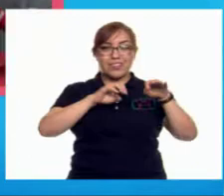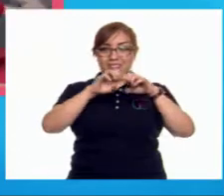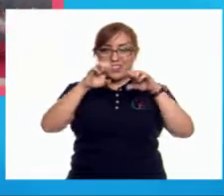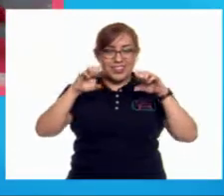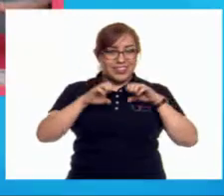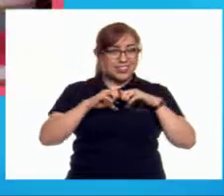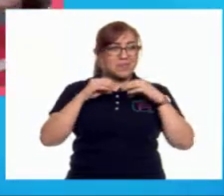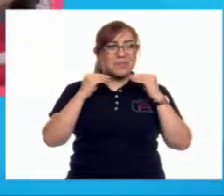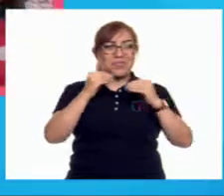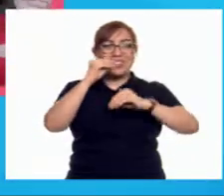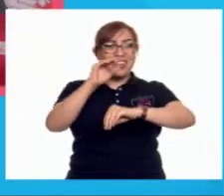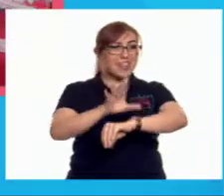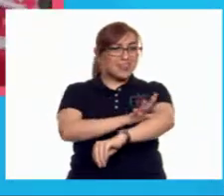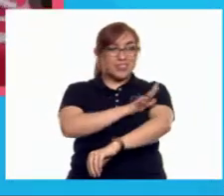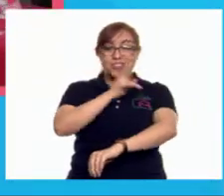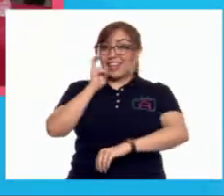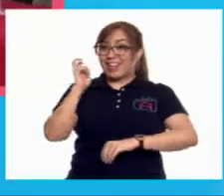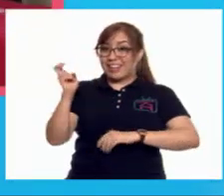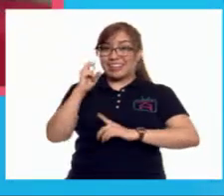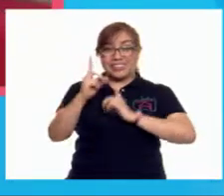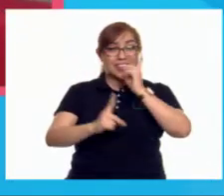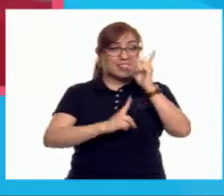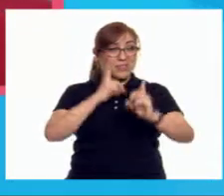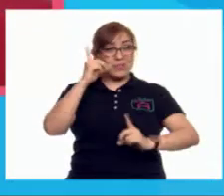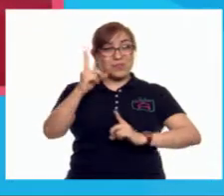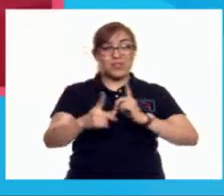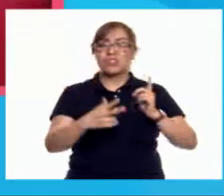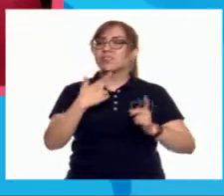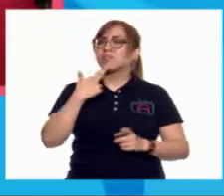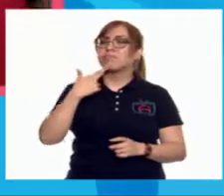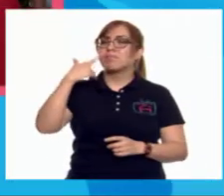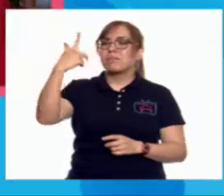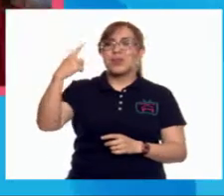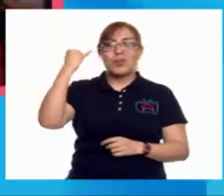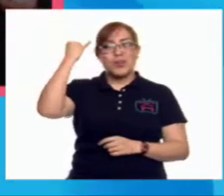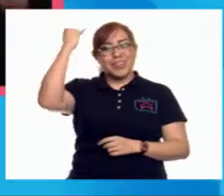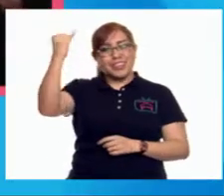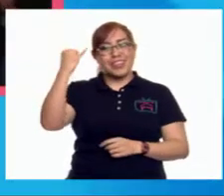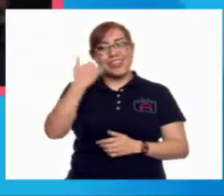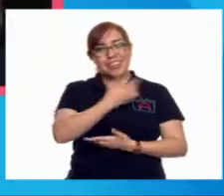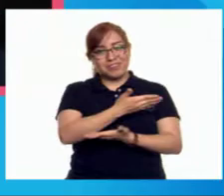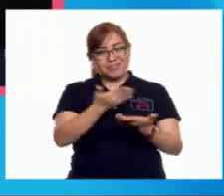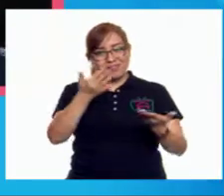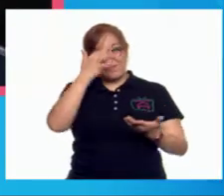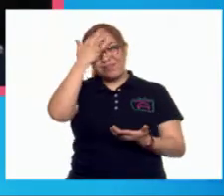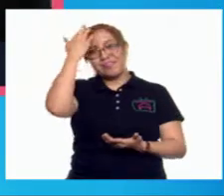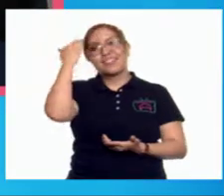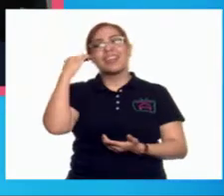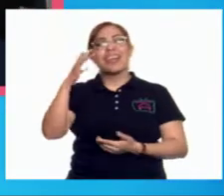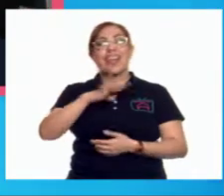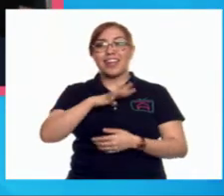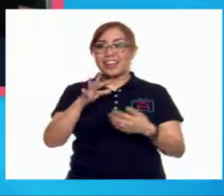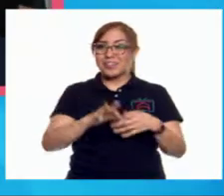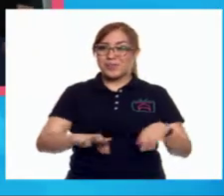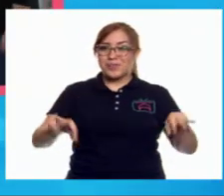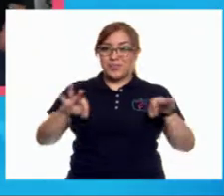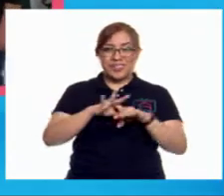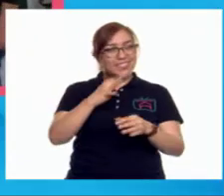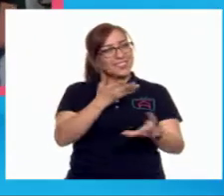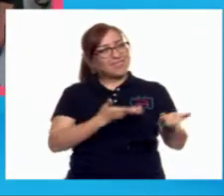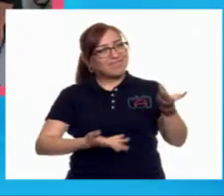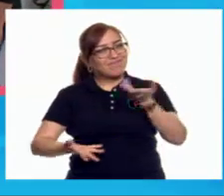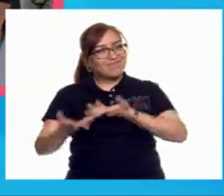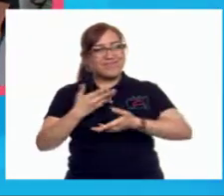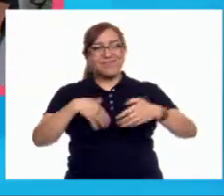emoción. Este deporte es la mejor opción para la liga. Promueve el compañerismo y el